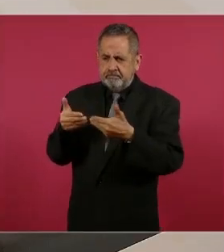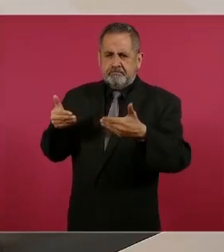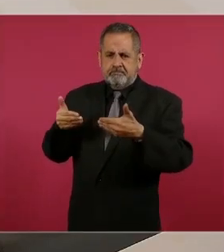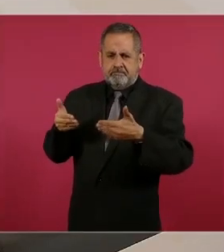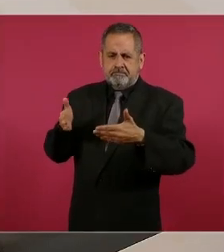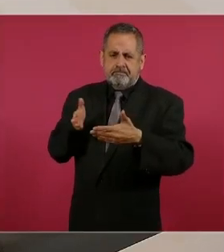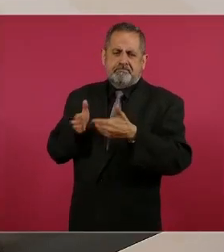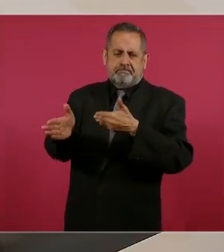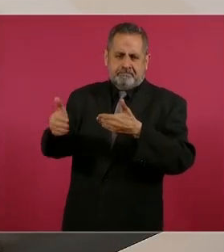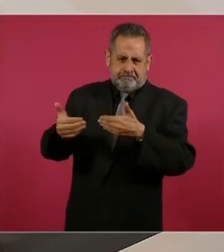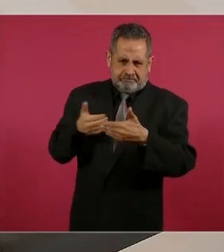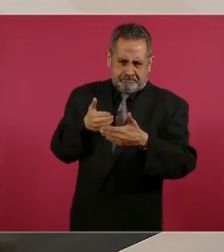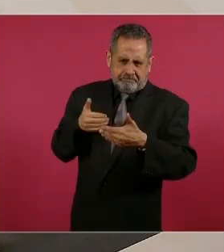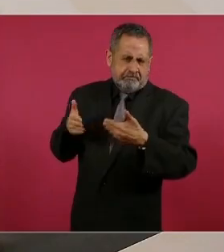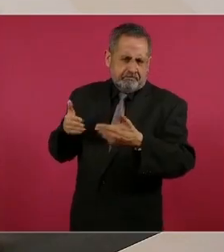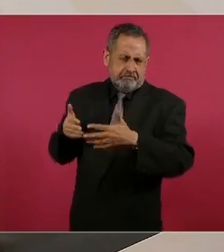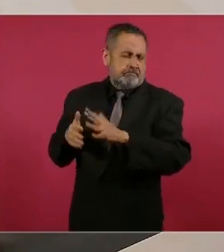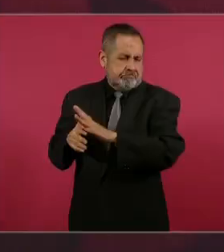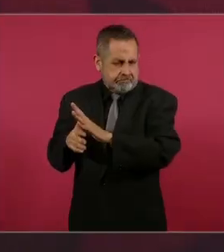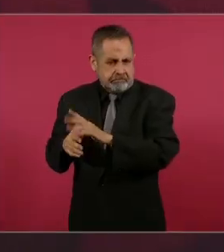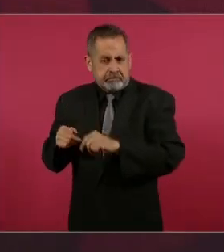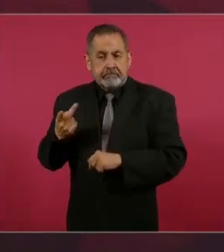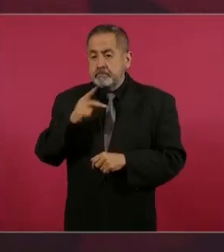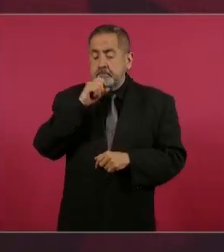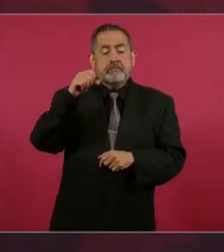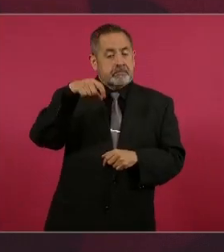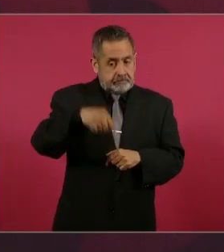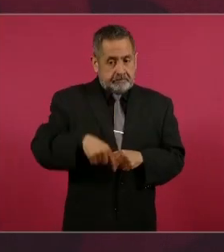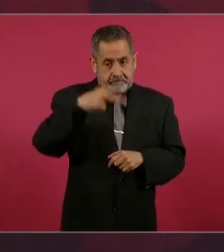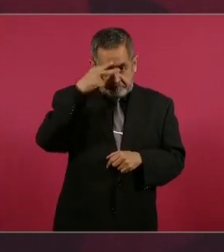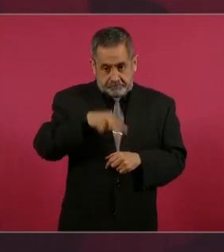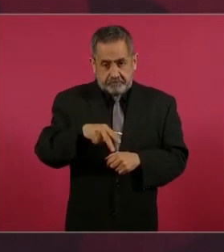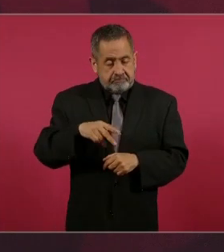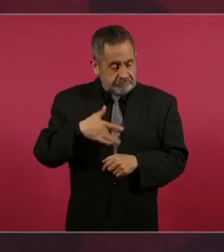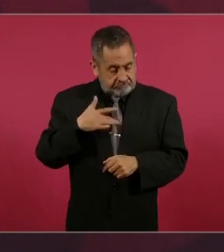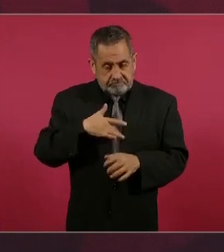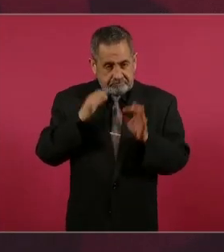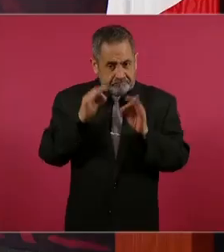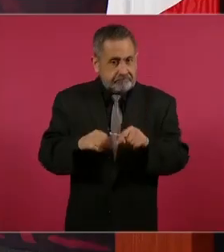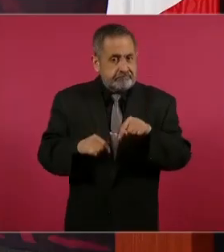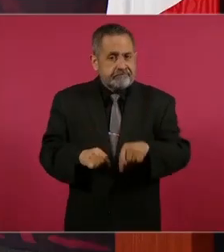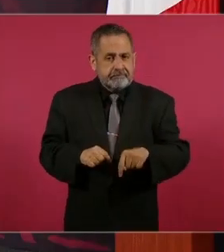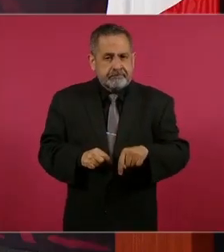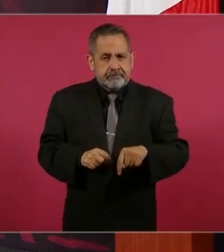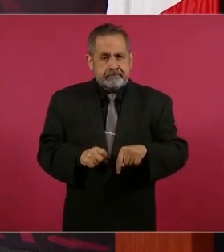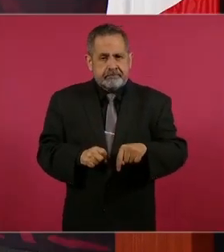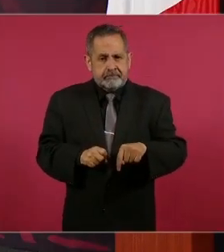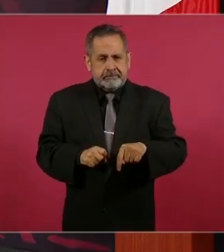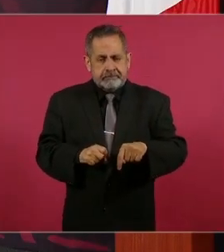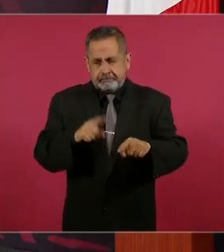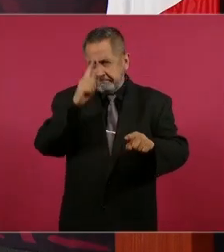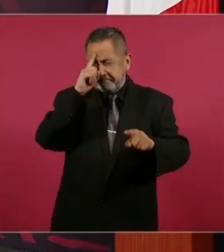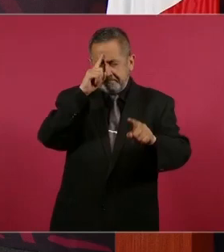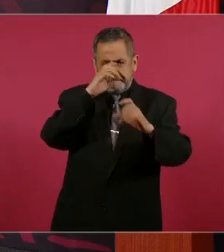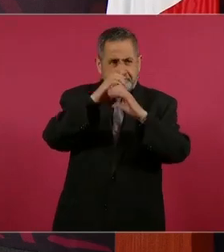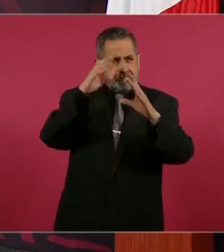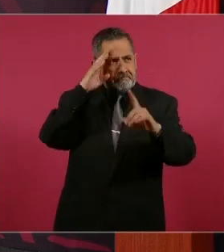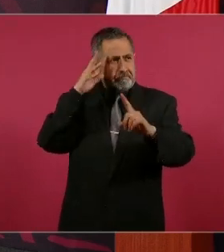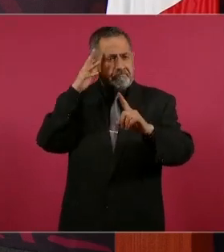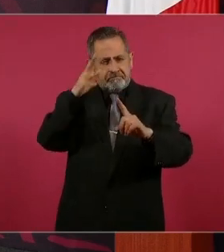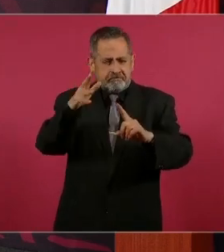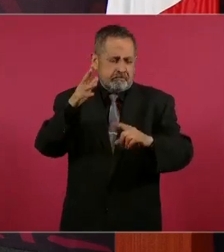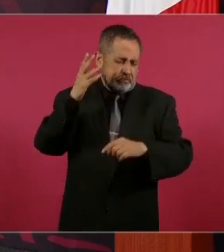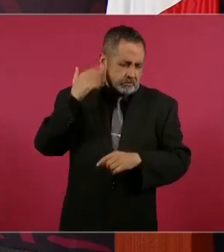Pero aquí también, actuando con visión, en